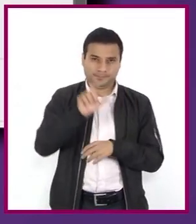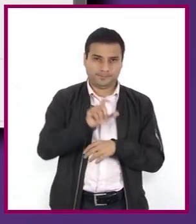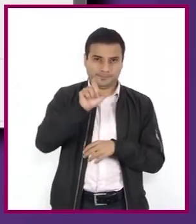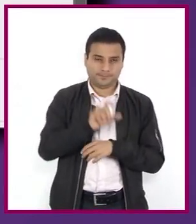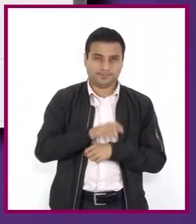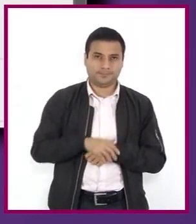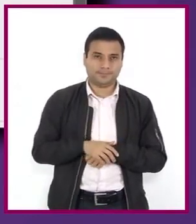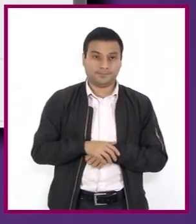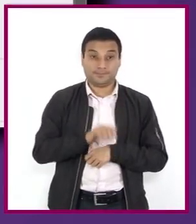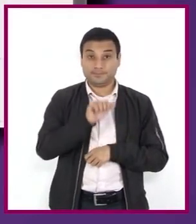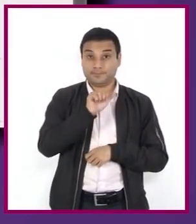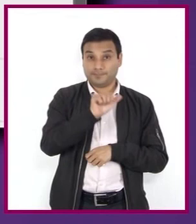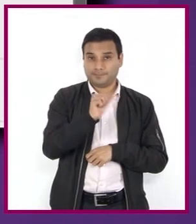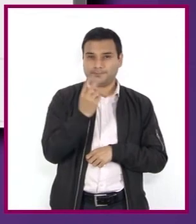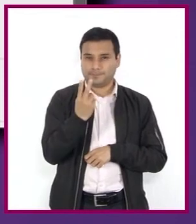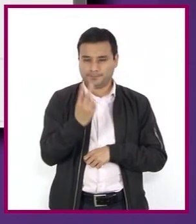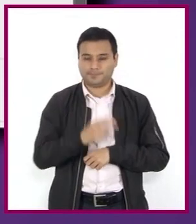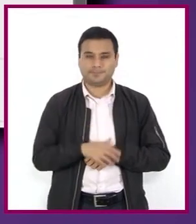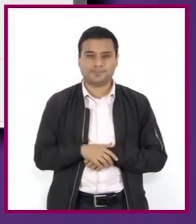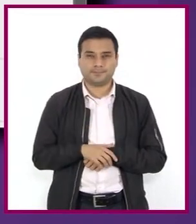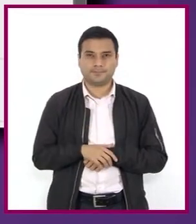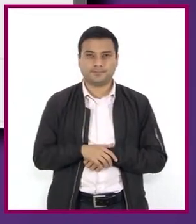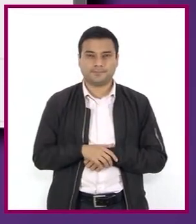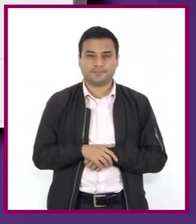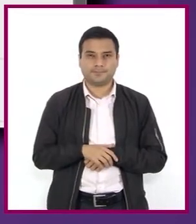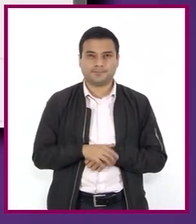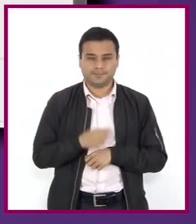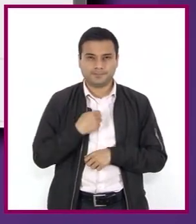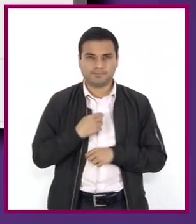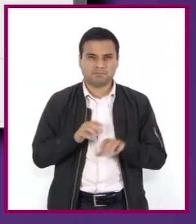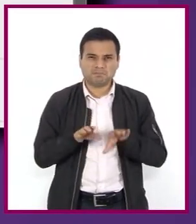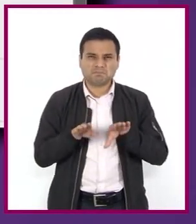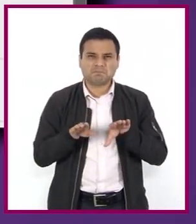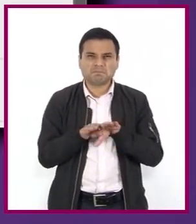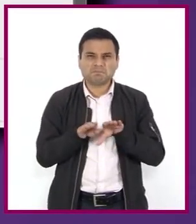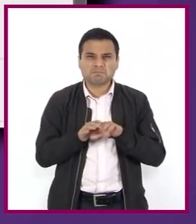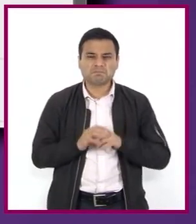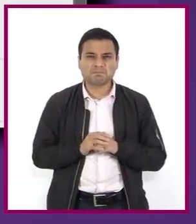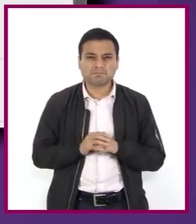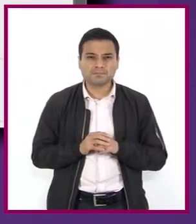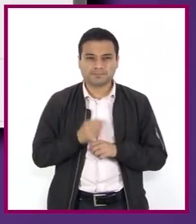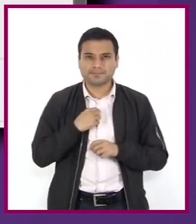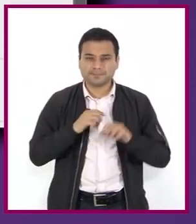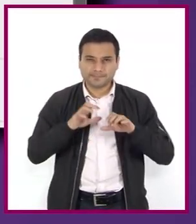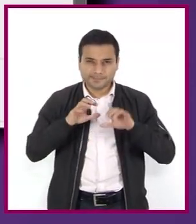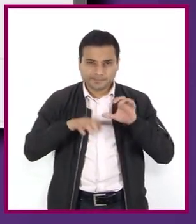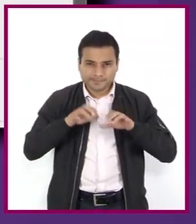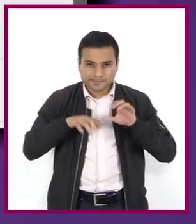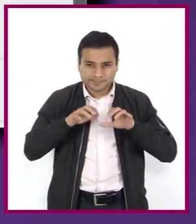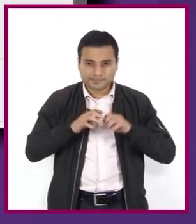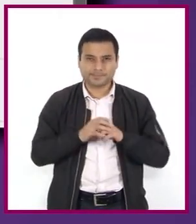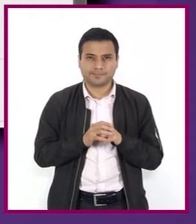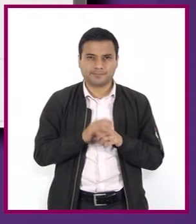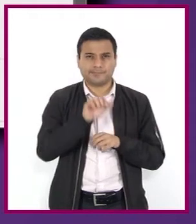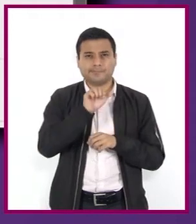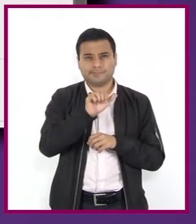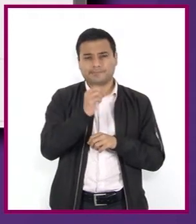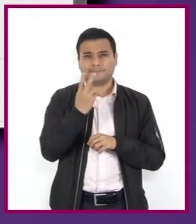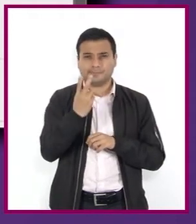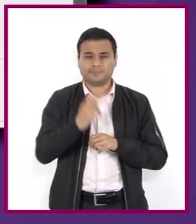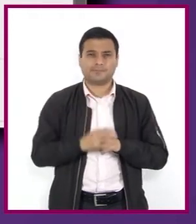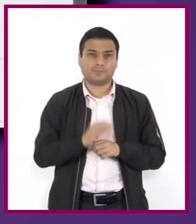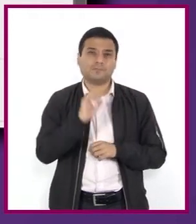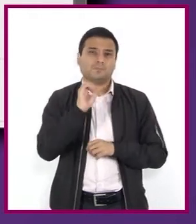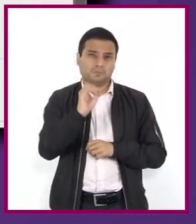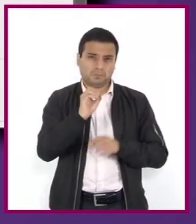decir, A2. Esta referencia se logra escribiendo la celda o usando las flechas del cursor para